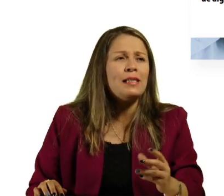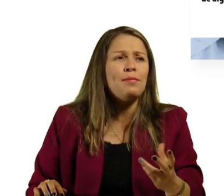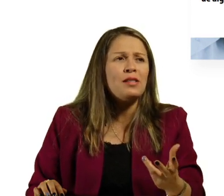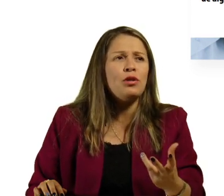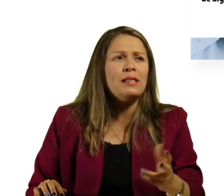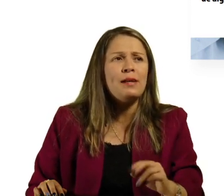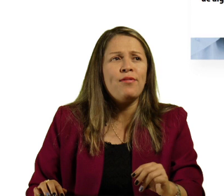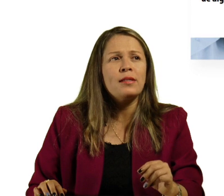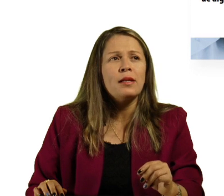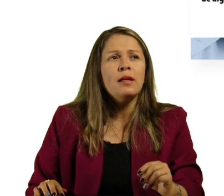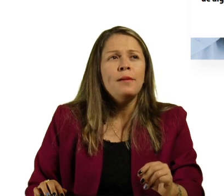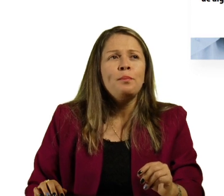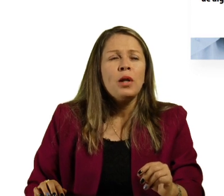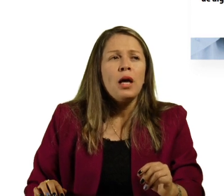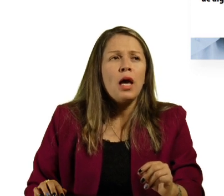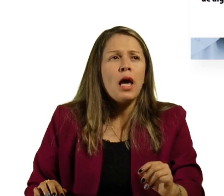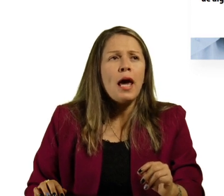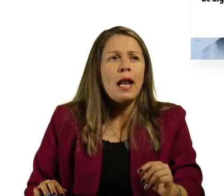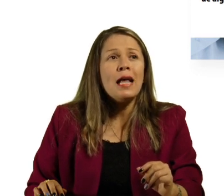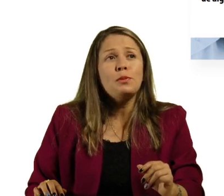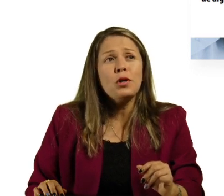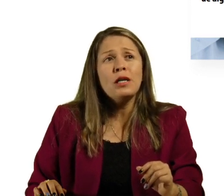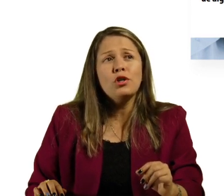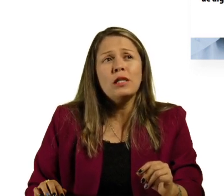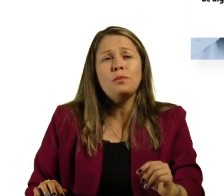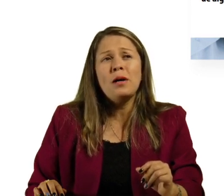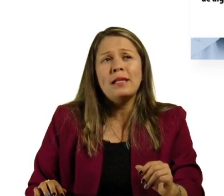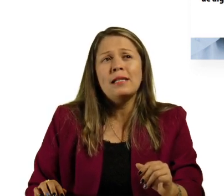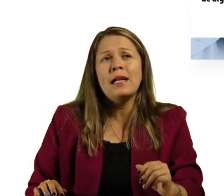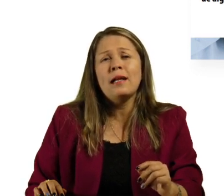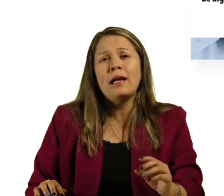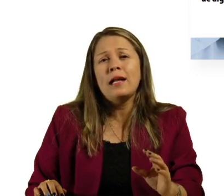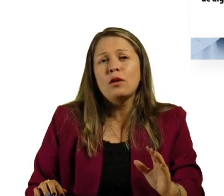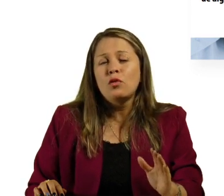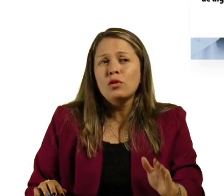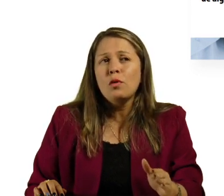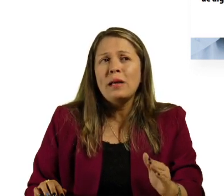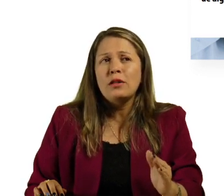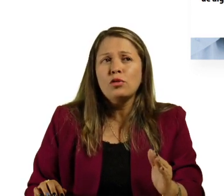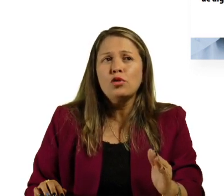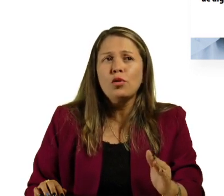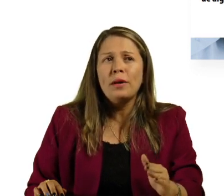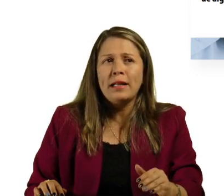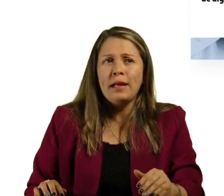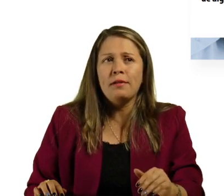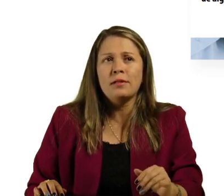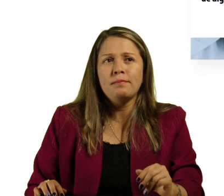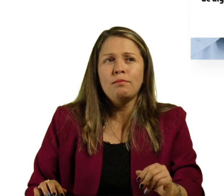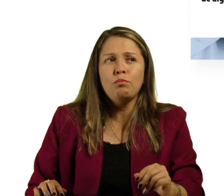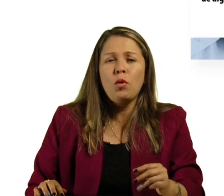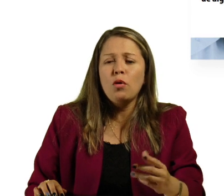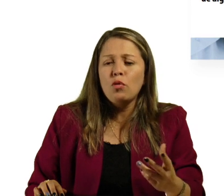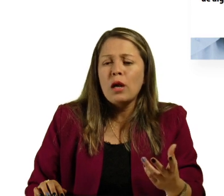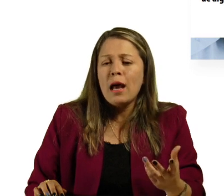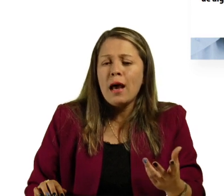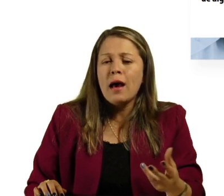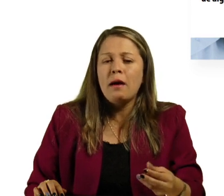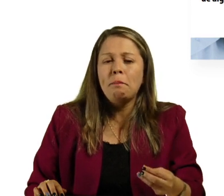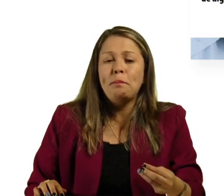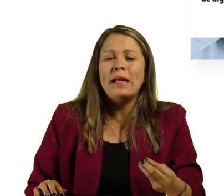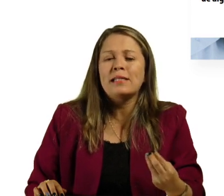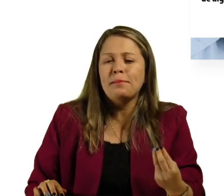solo en cifras, la estimación en cifras. Las proyecciones pueden ser en algunos momentos subjetivas, por